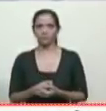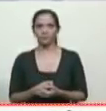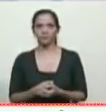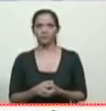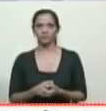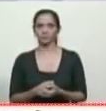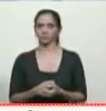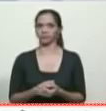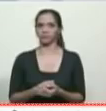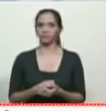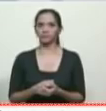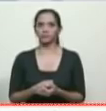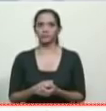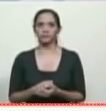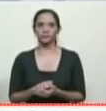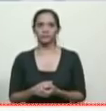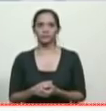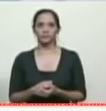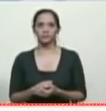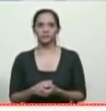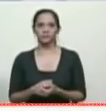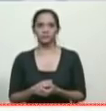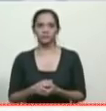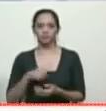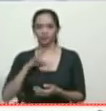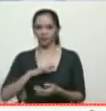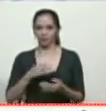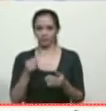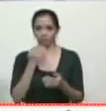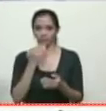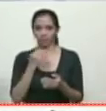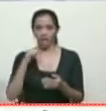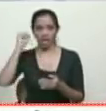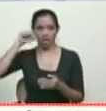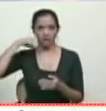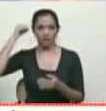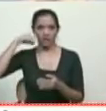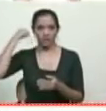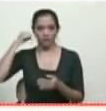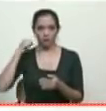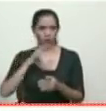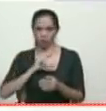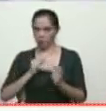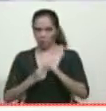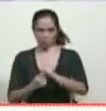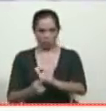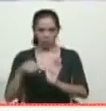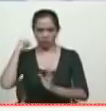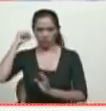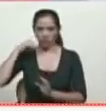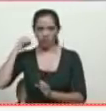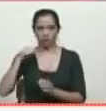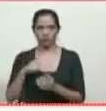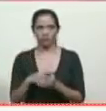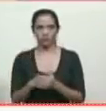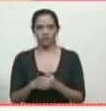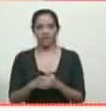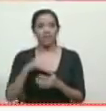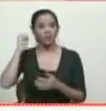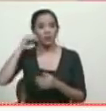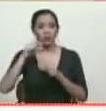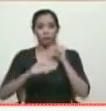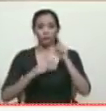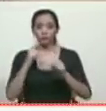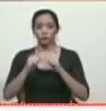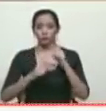buscar. Tengo una por aquí. Este video, por supuesto, no vamos a mostrar el video. Este video, este es un Twitter